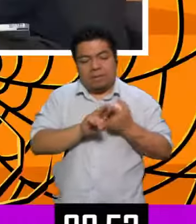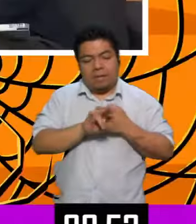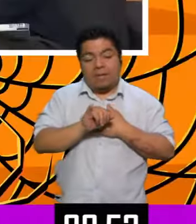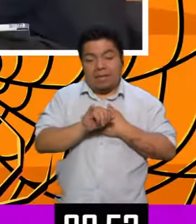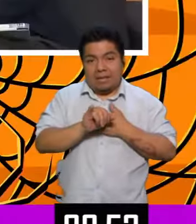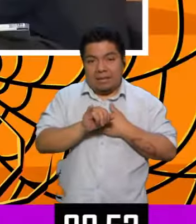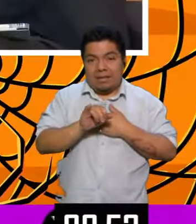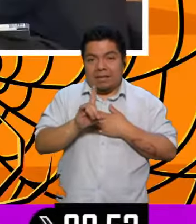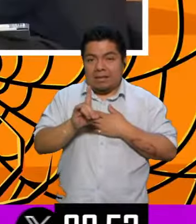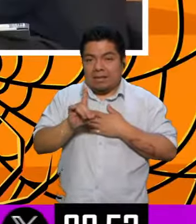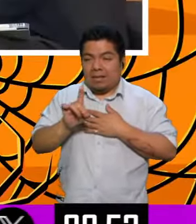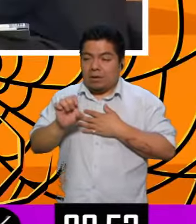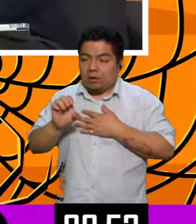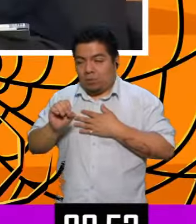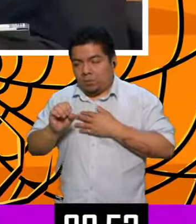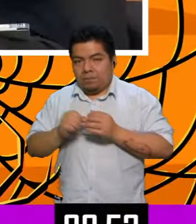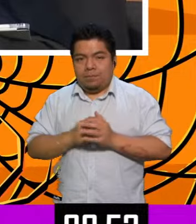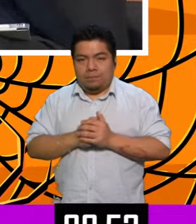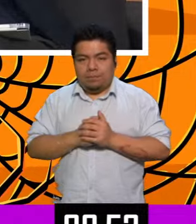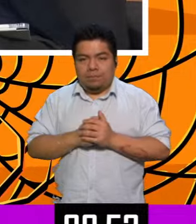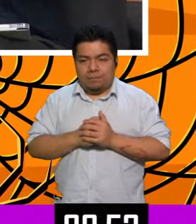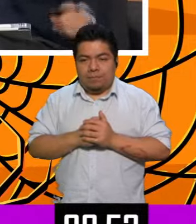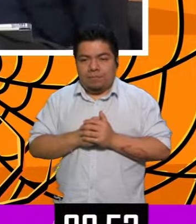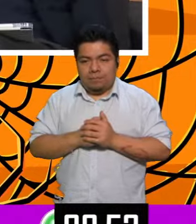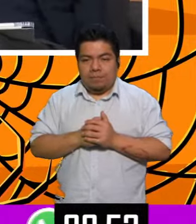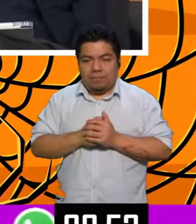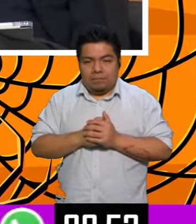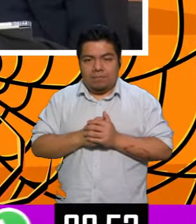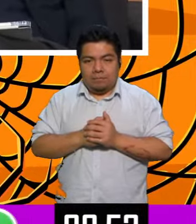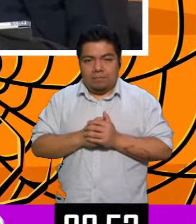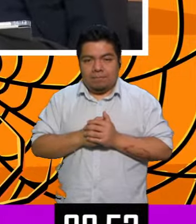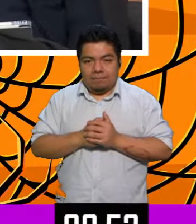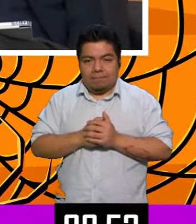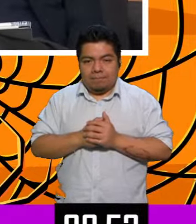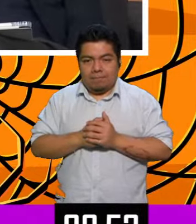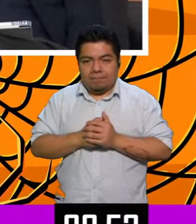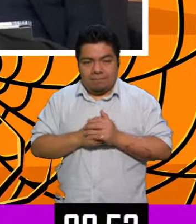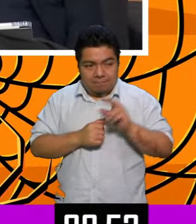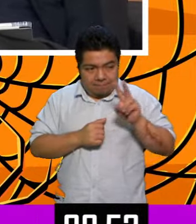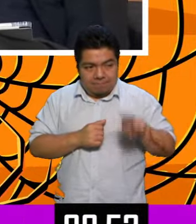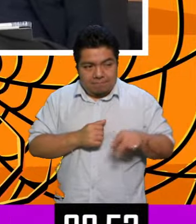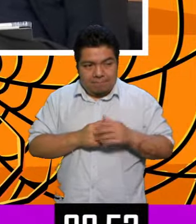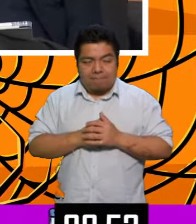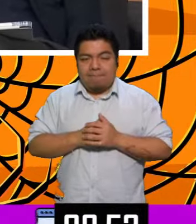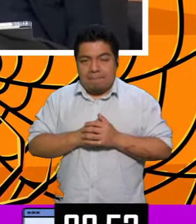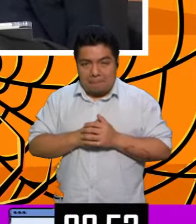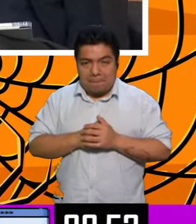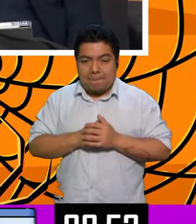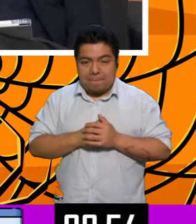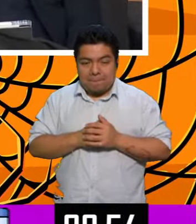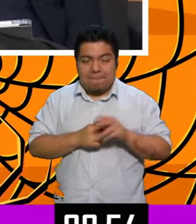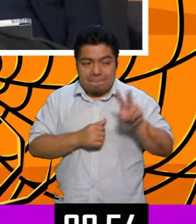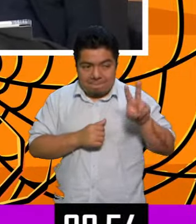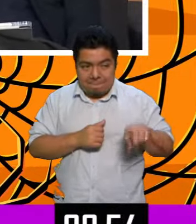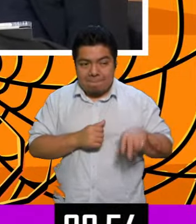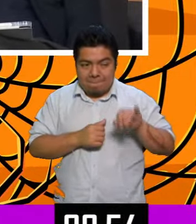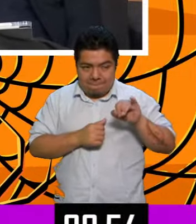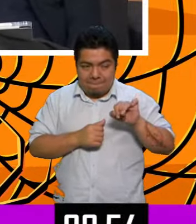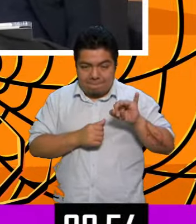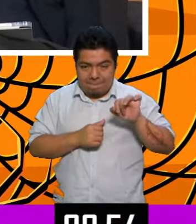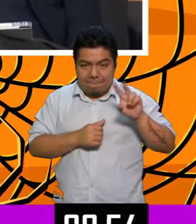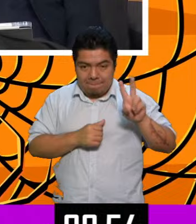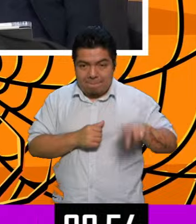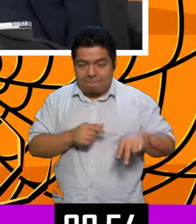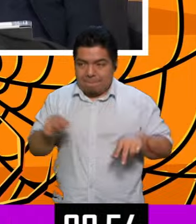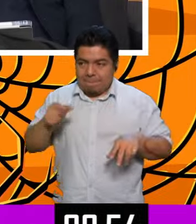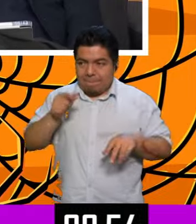B, D, O. Sí, ahí está el monte. Y por si no es cierto. Sí, sí así. No es cierto. Sí, señora. Sí, oiga, si